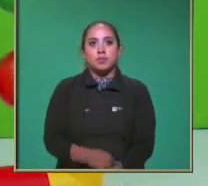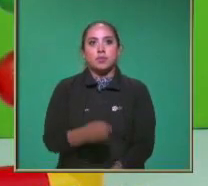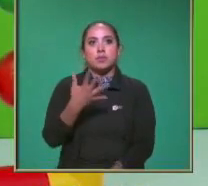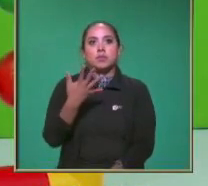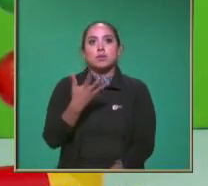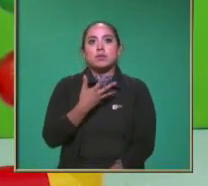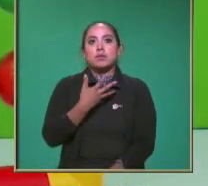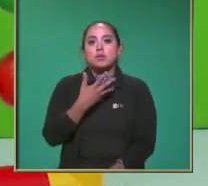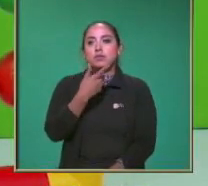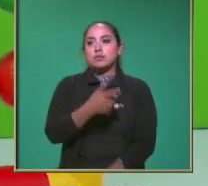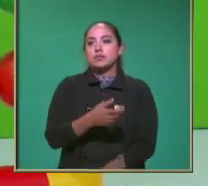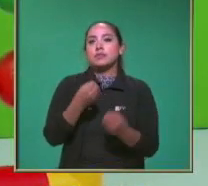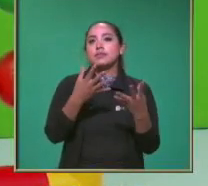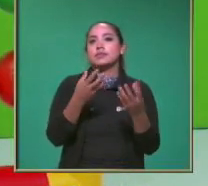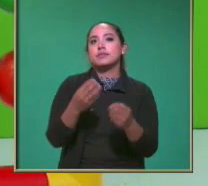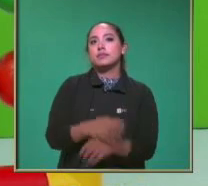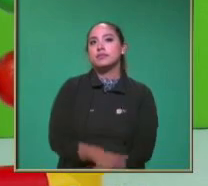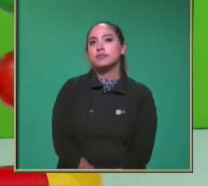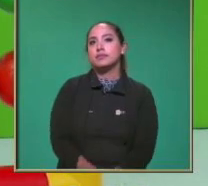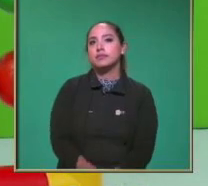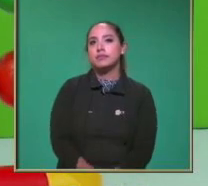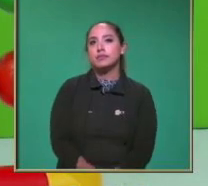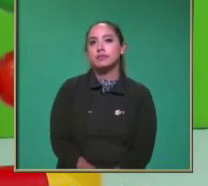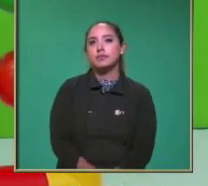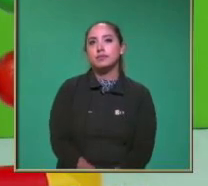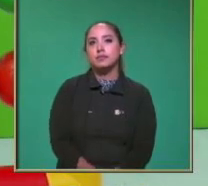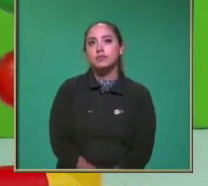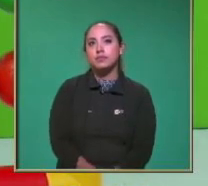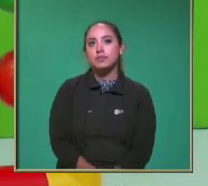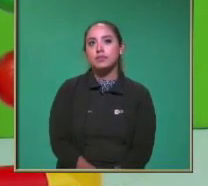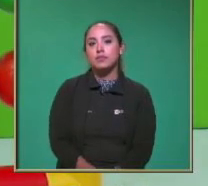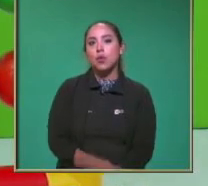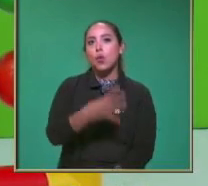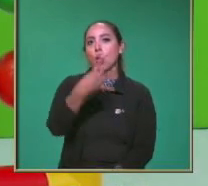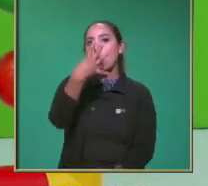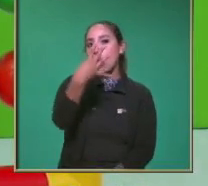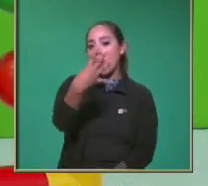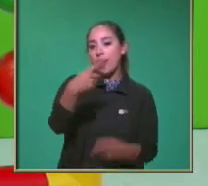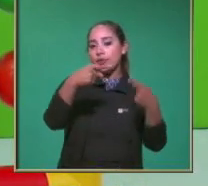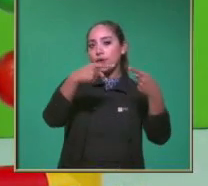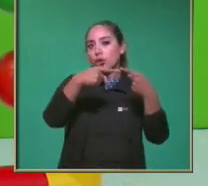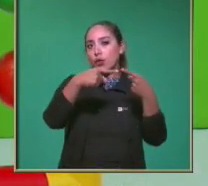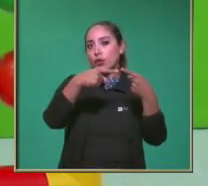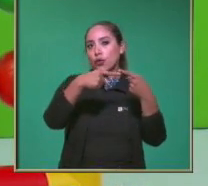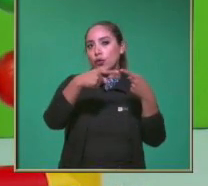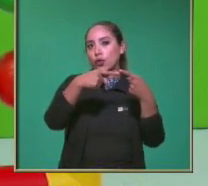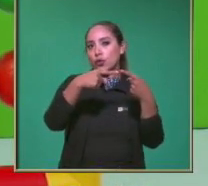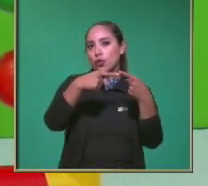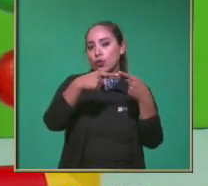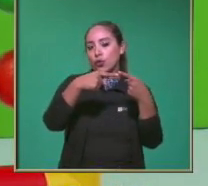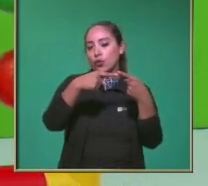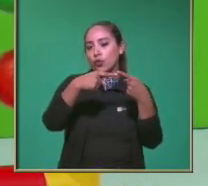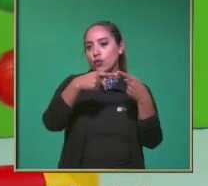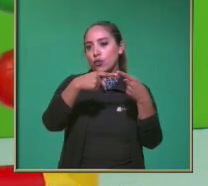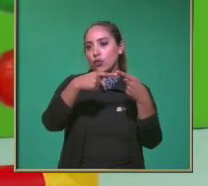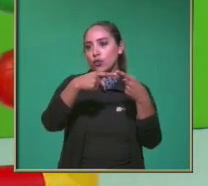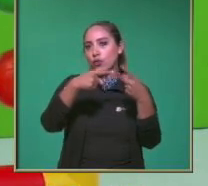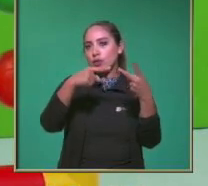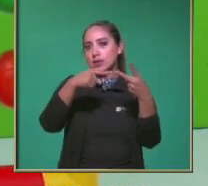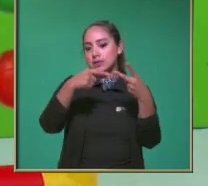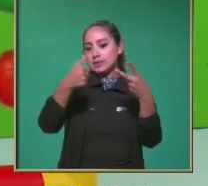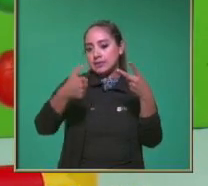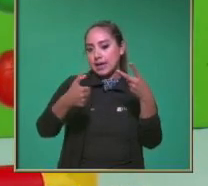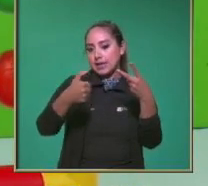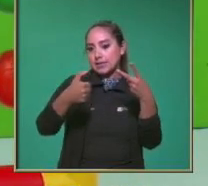dulces que repartió? Vamos a irlos contando. 4 primero. 1, 2, 3, 4. Y luego 6